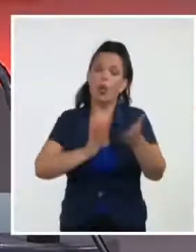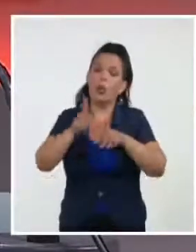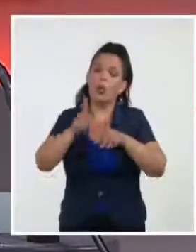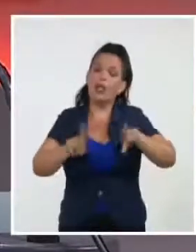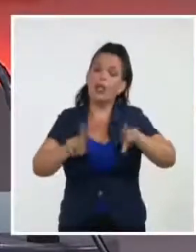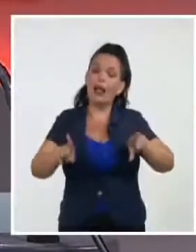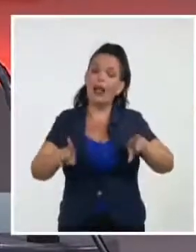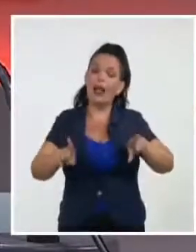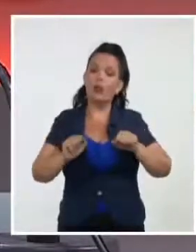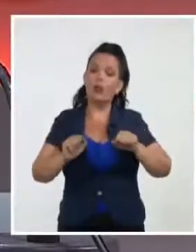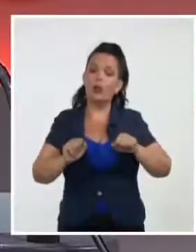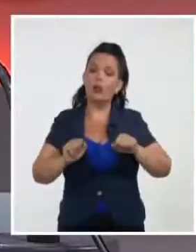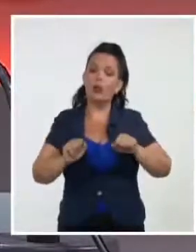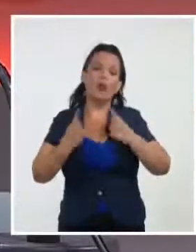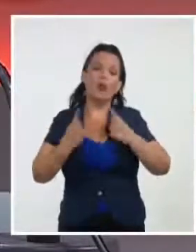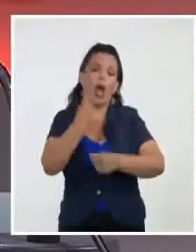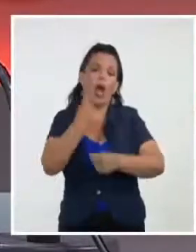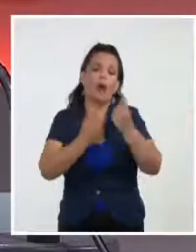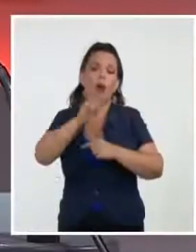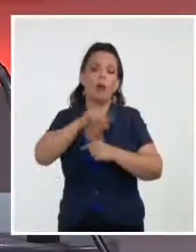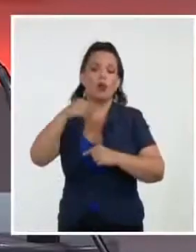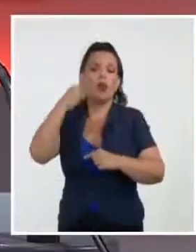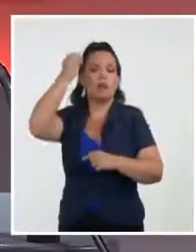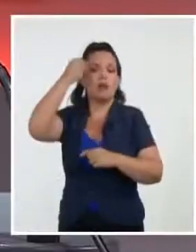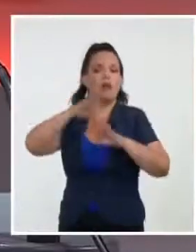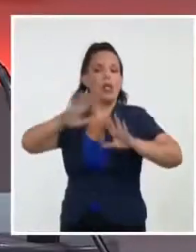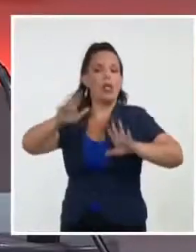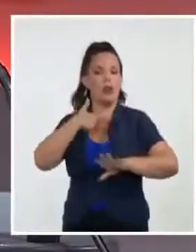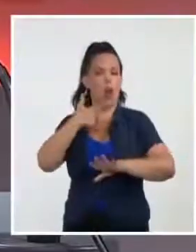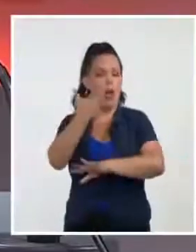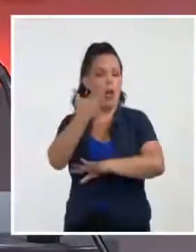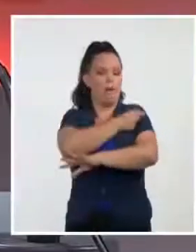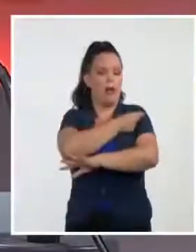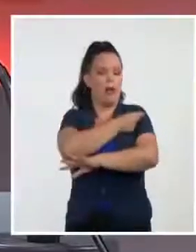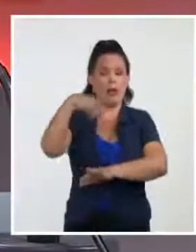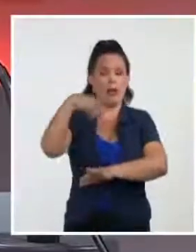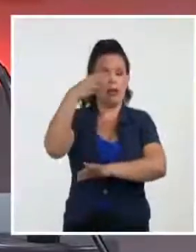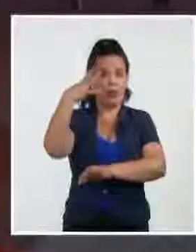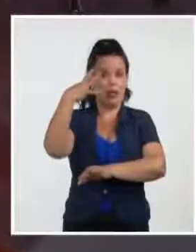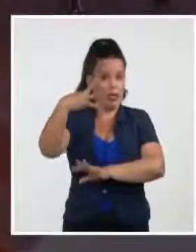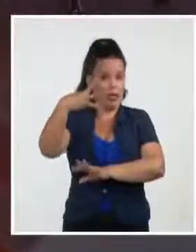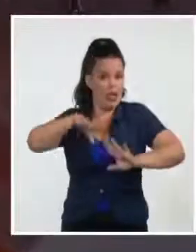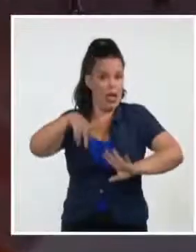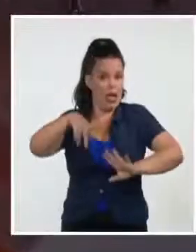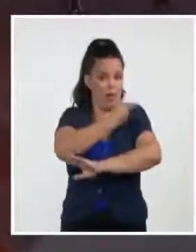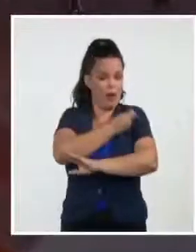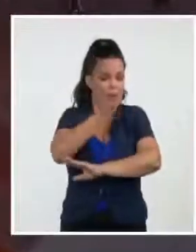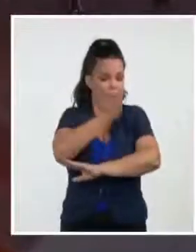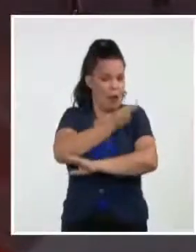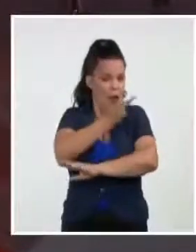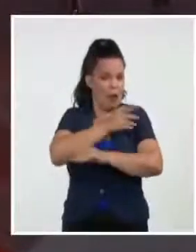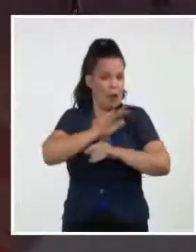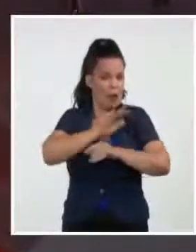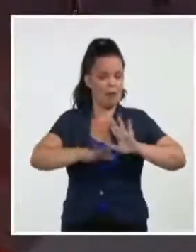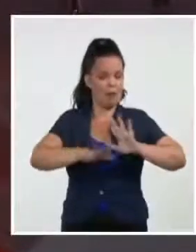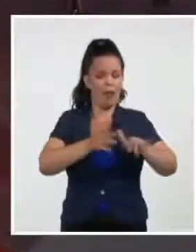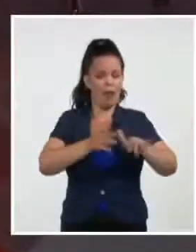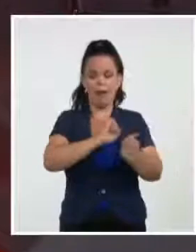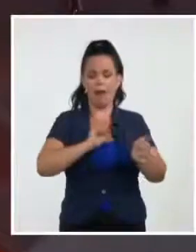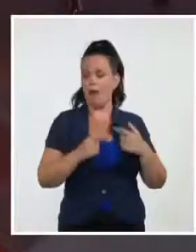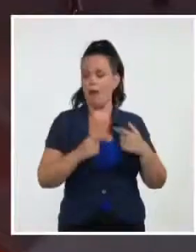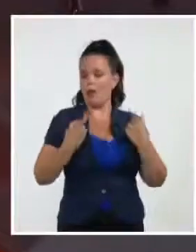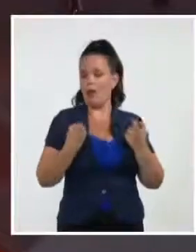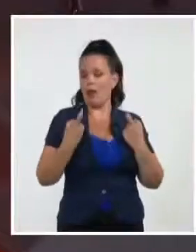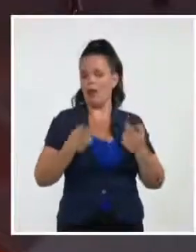decir, si la gente piensa, porque ya estoy vacunado, incluso con las 3 dosis, ya no necesito protegerme o puedo. Y se está dando